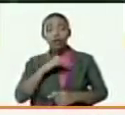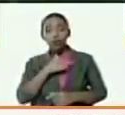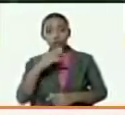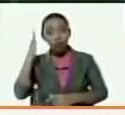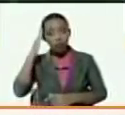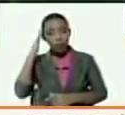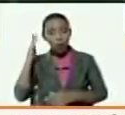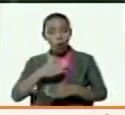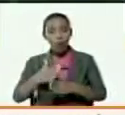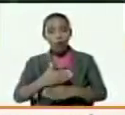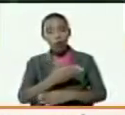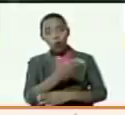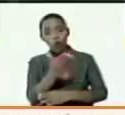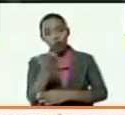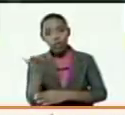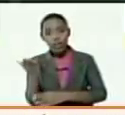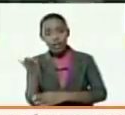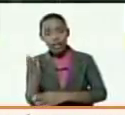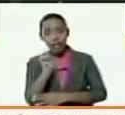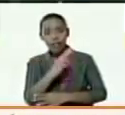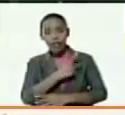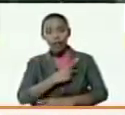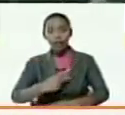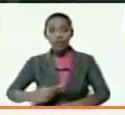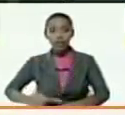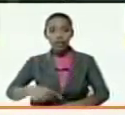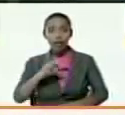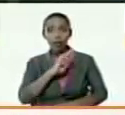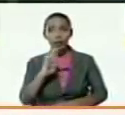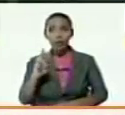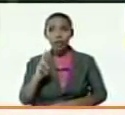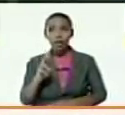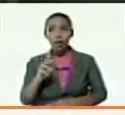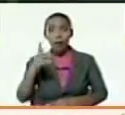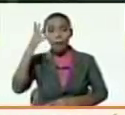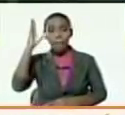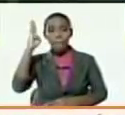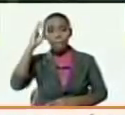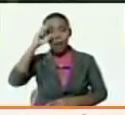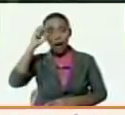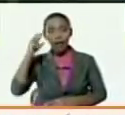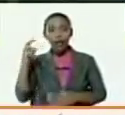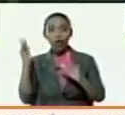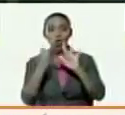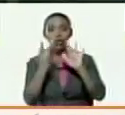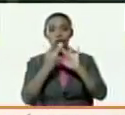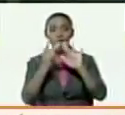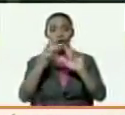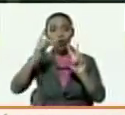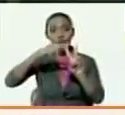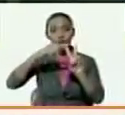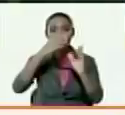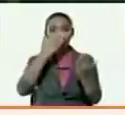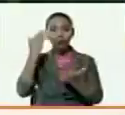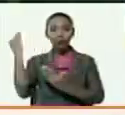la Vicepresidencia Ejecutiva de la República. Barry, contigo retornamos el contacto a los estudios de la noticia. Adelante.